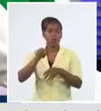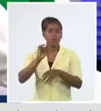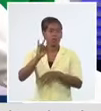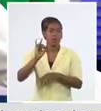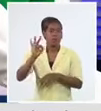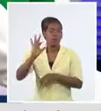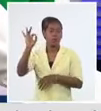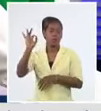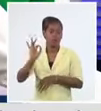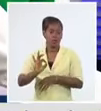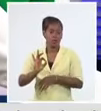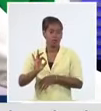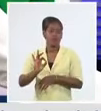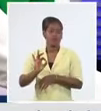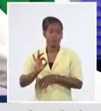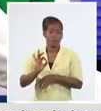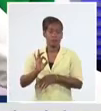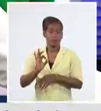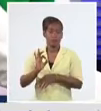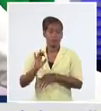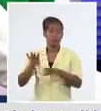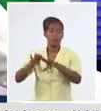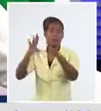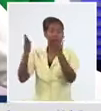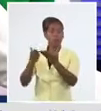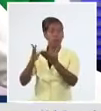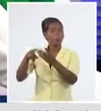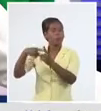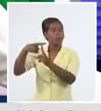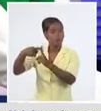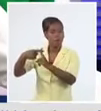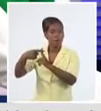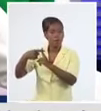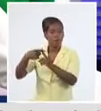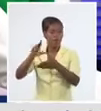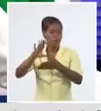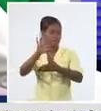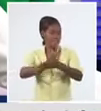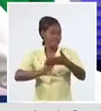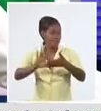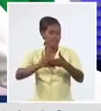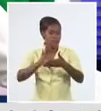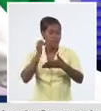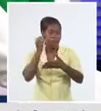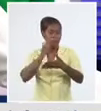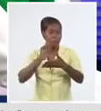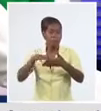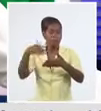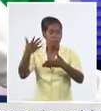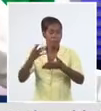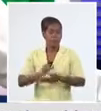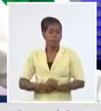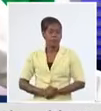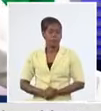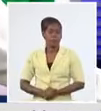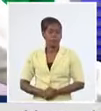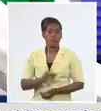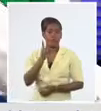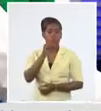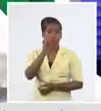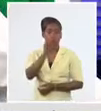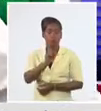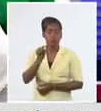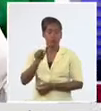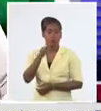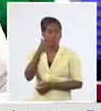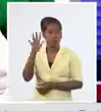0,78%, inferior al mundo 2,1% y a las Américas 2,5%. 2 evacuados, 55